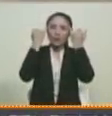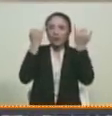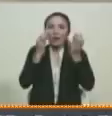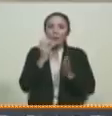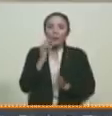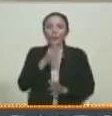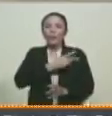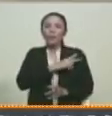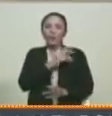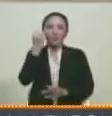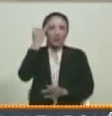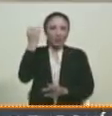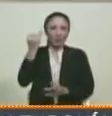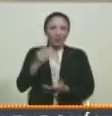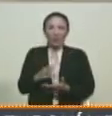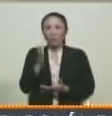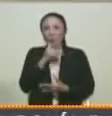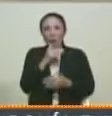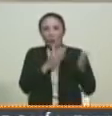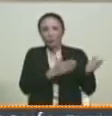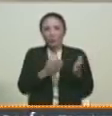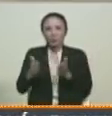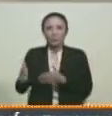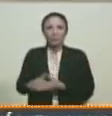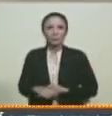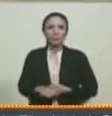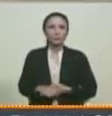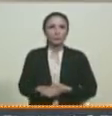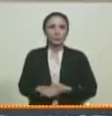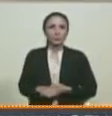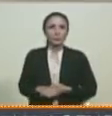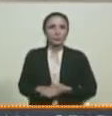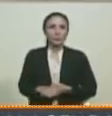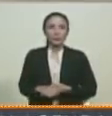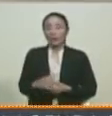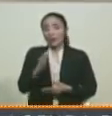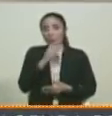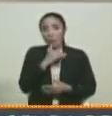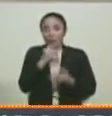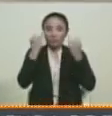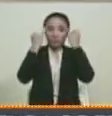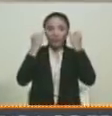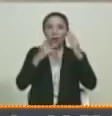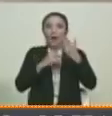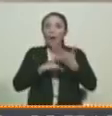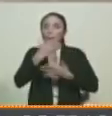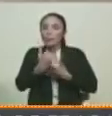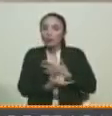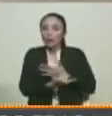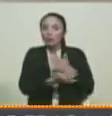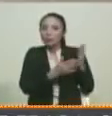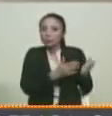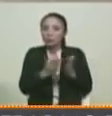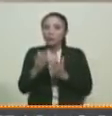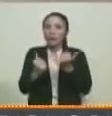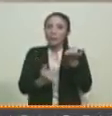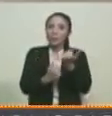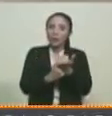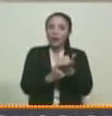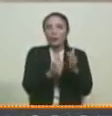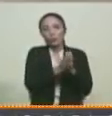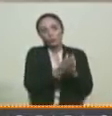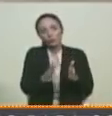en esos campos, que no se corresponde a lo que es el proyecto nuestro, el proyecto que hemos apoyado, aprobado,